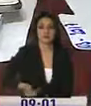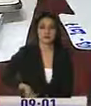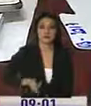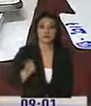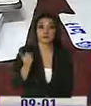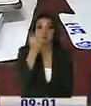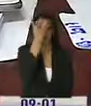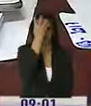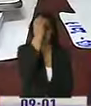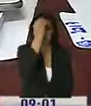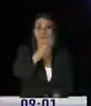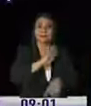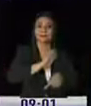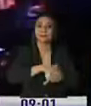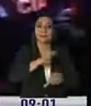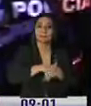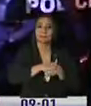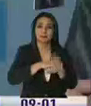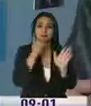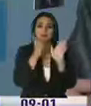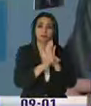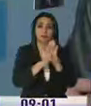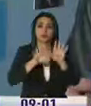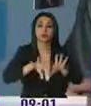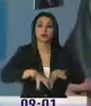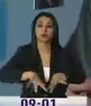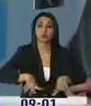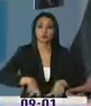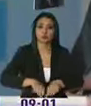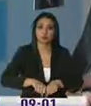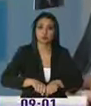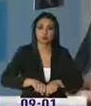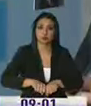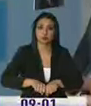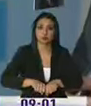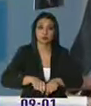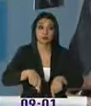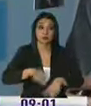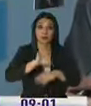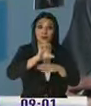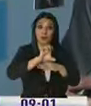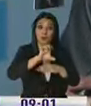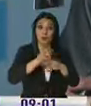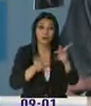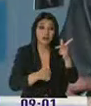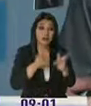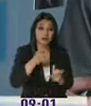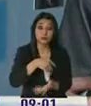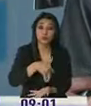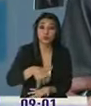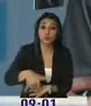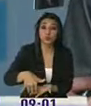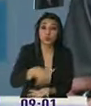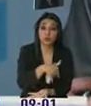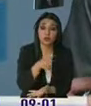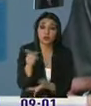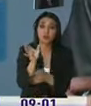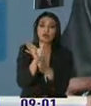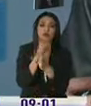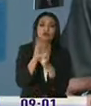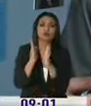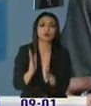de la República en los casos denunciados de corrupción. Nadie en el país puede dudar por un solo segundo que un funcionario